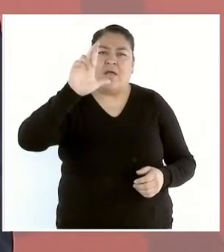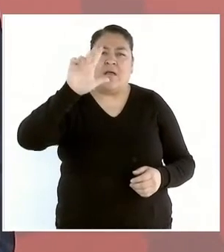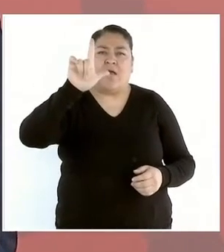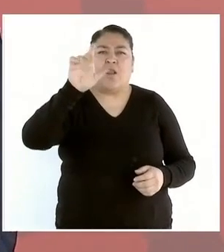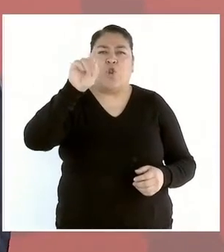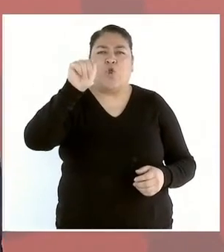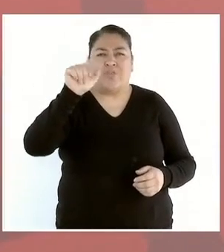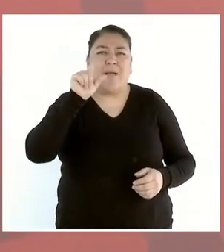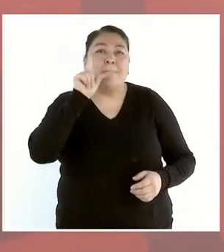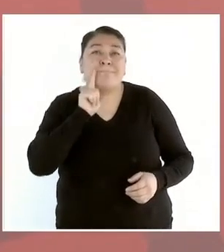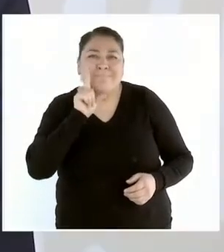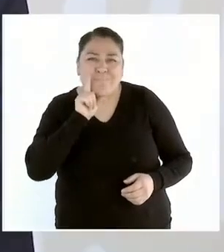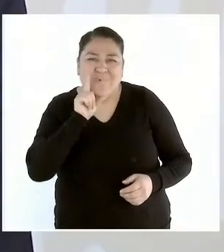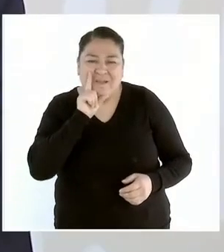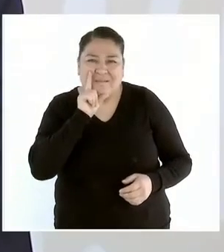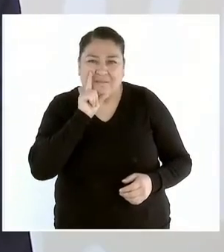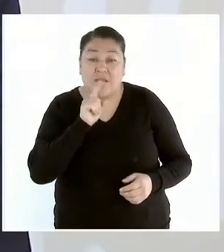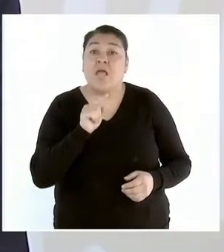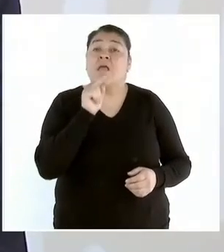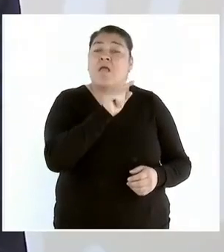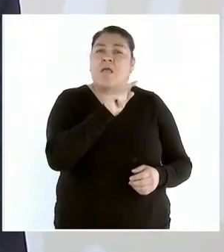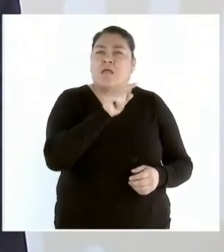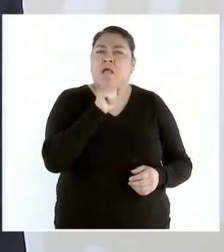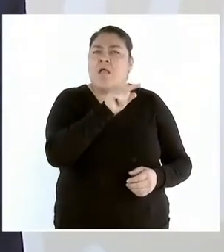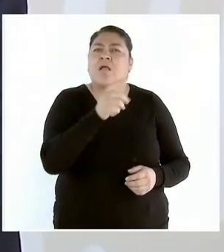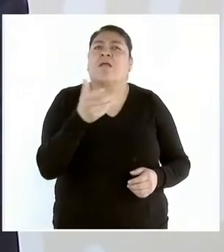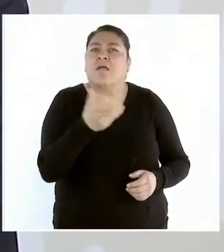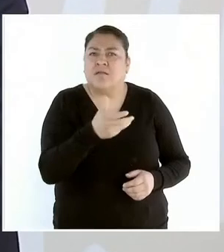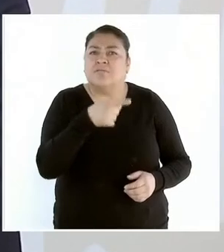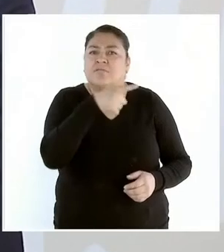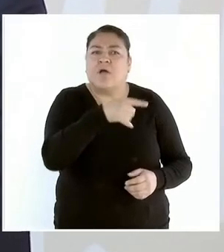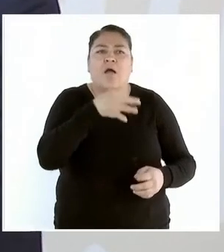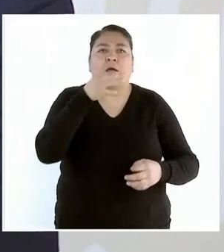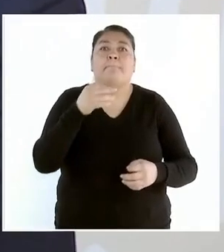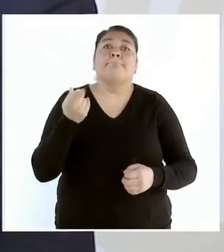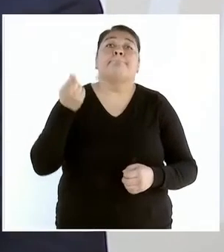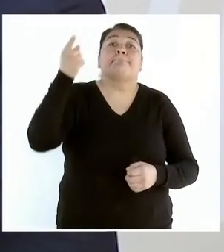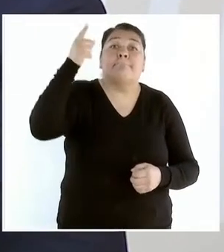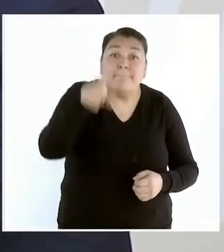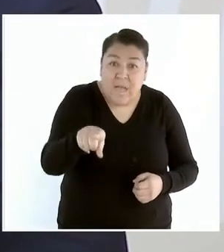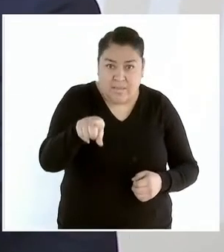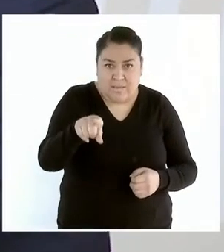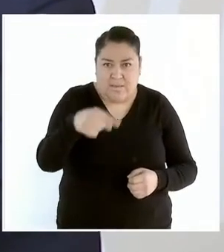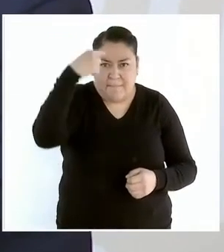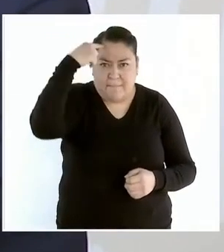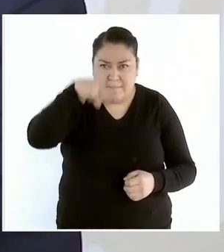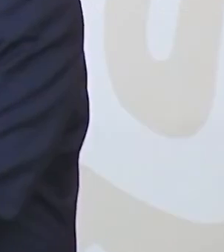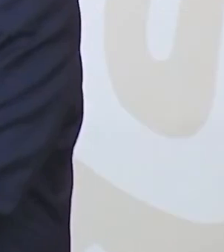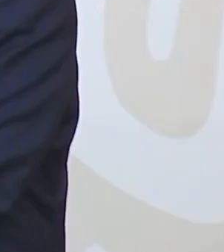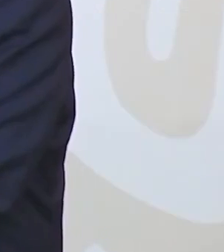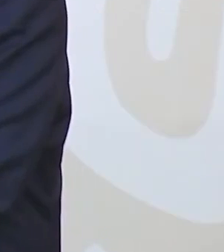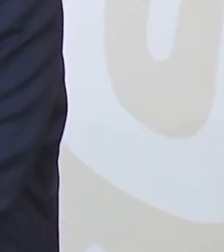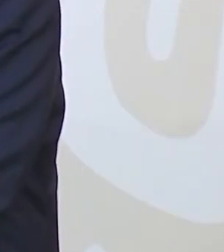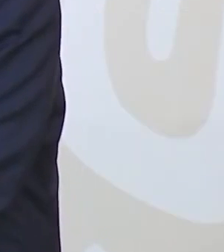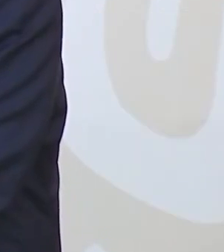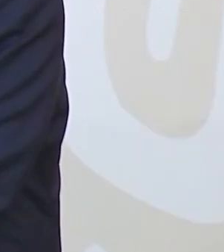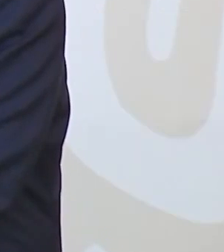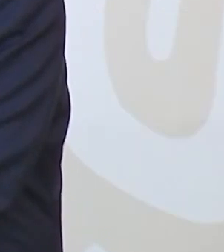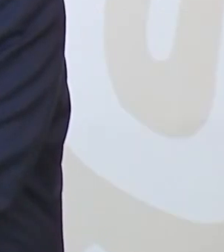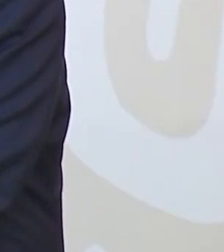quién también y eso promover un decreto para garantizar a los